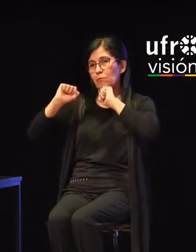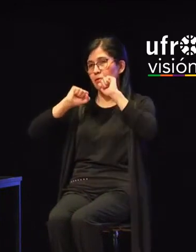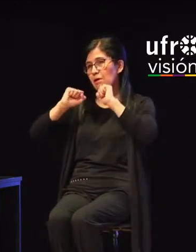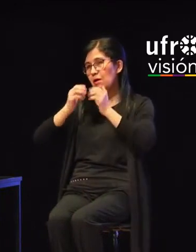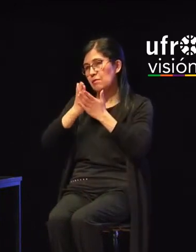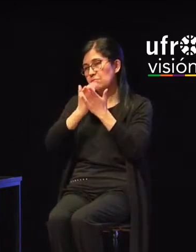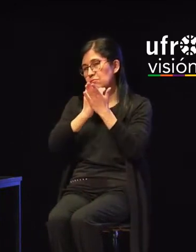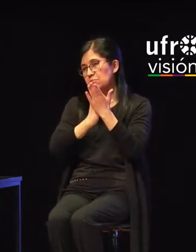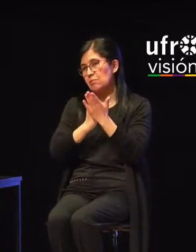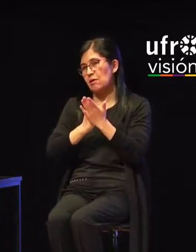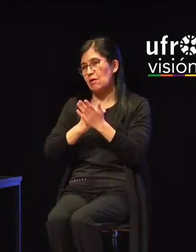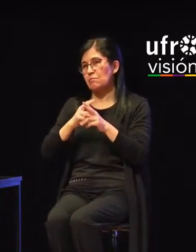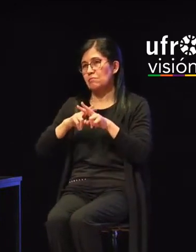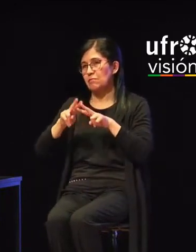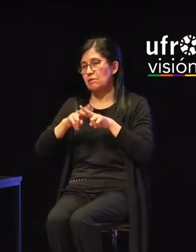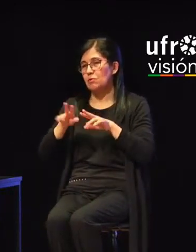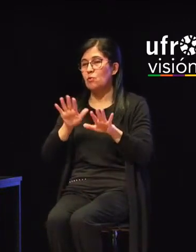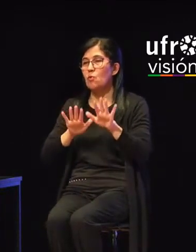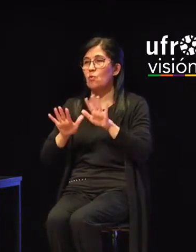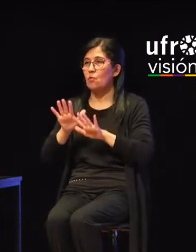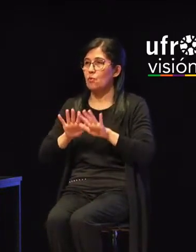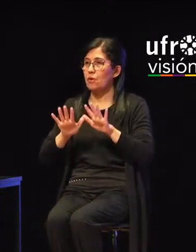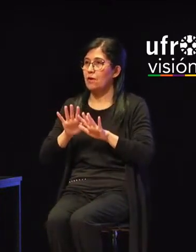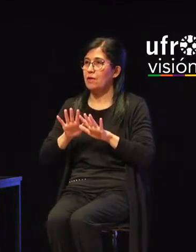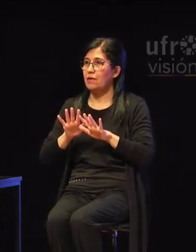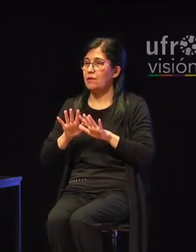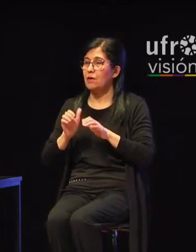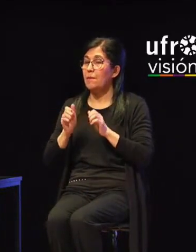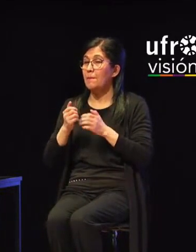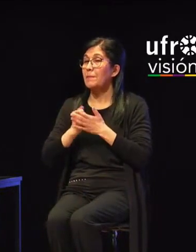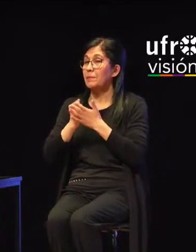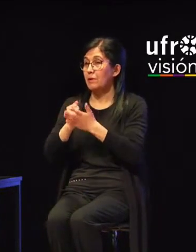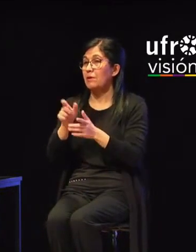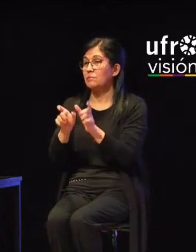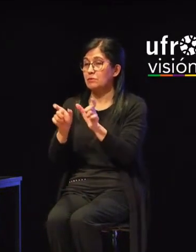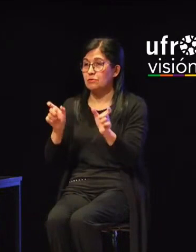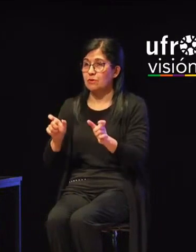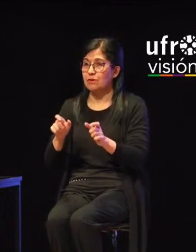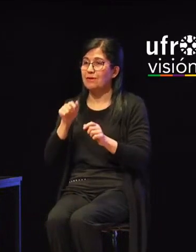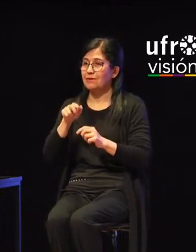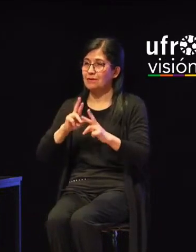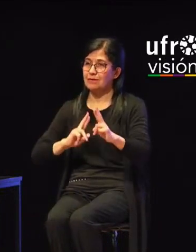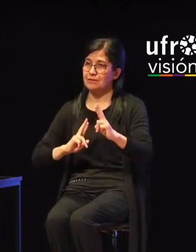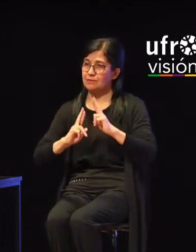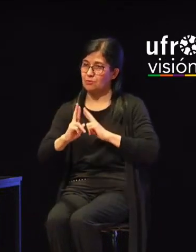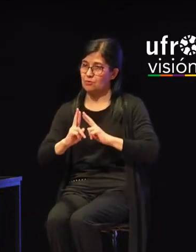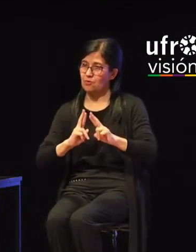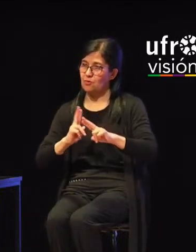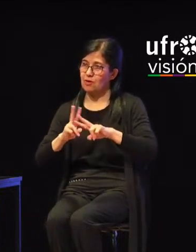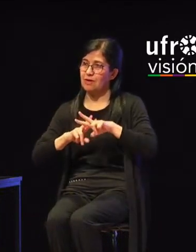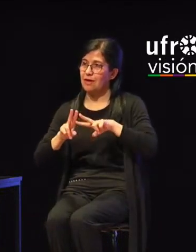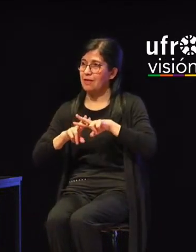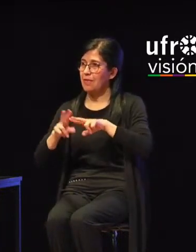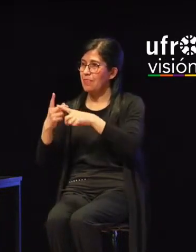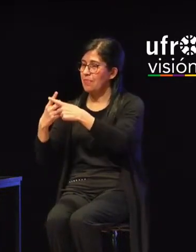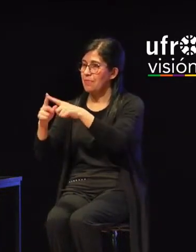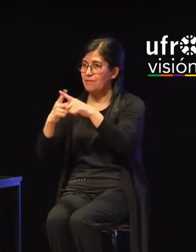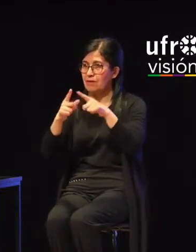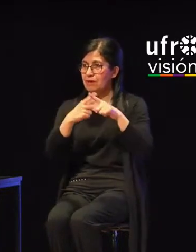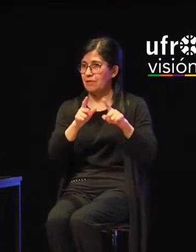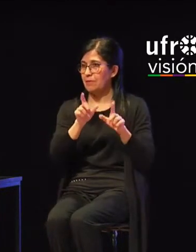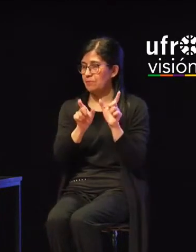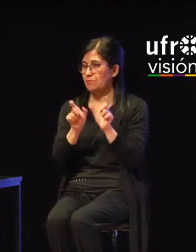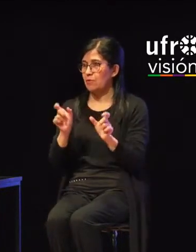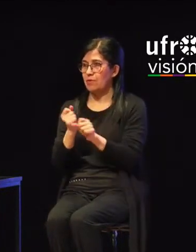programas, protocolos y realizar cuidados en pos de nuestros usuarios, es cuando las relaciones que se establecen entre los distintos actores que